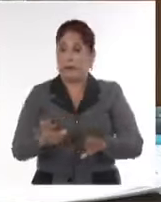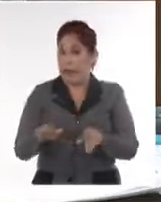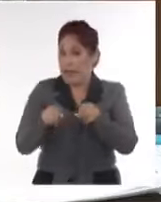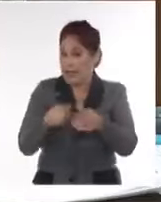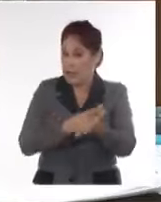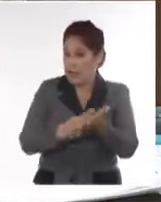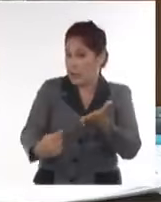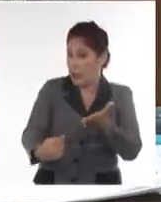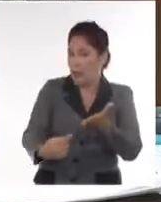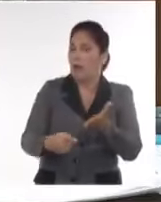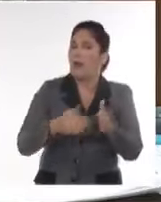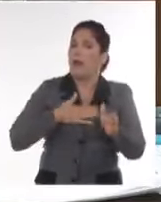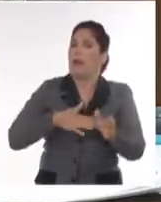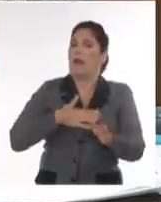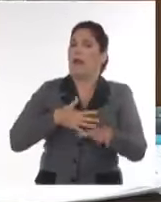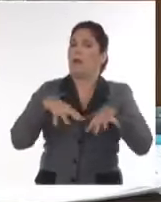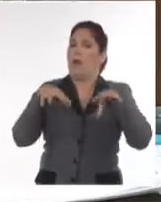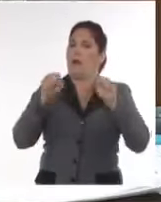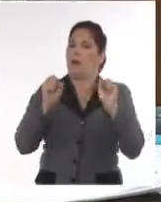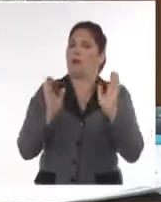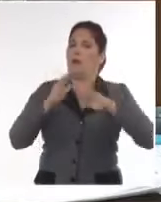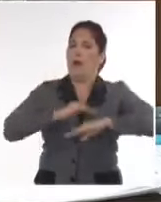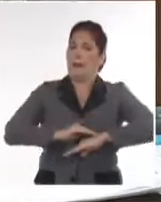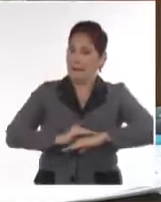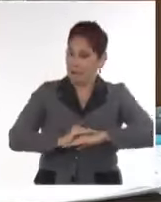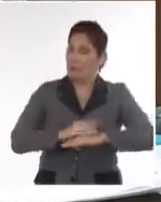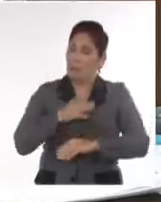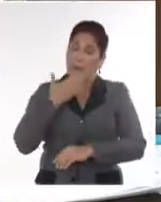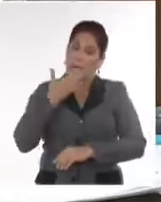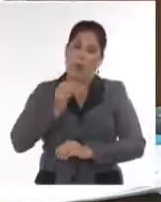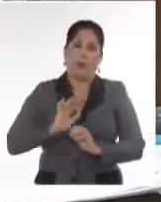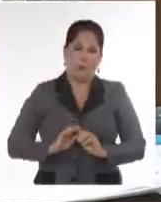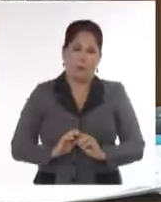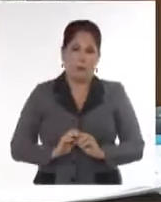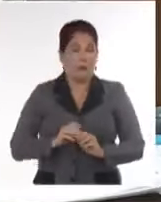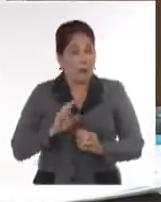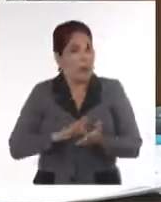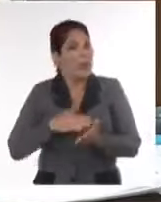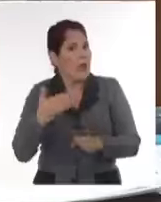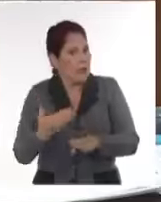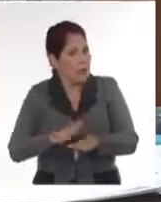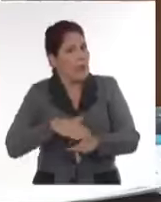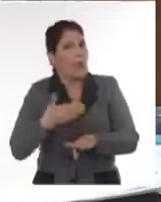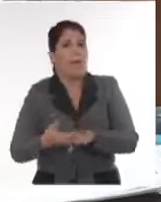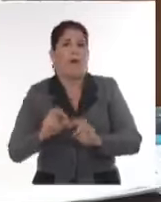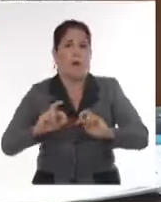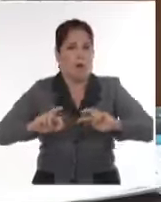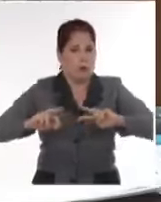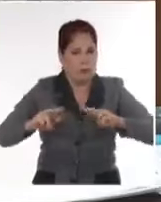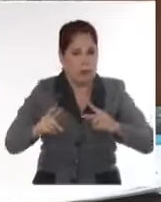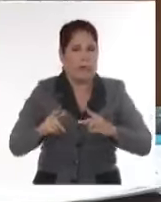semana vamos a tener una situación mejor. Pero después vuelve otra vez, y